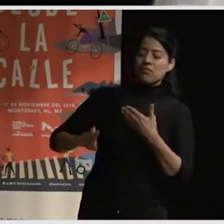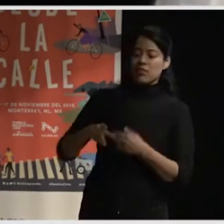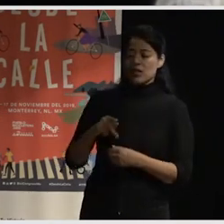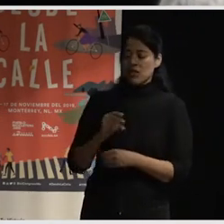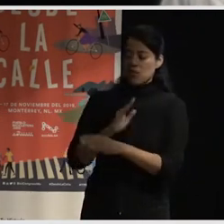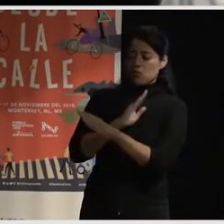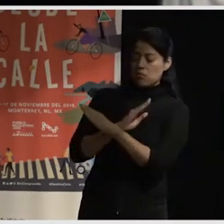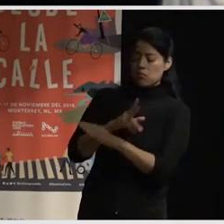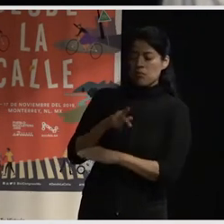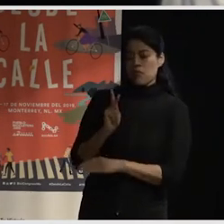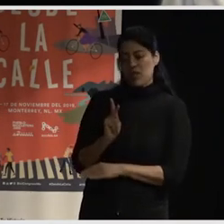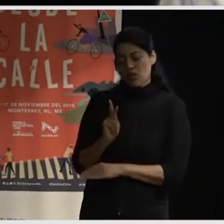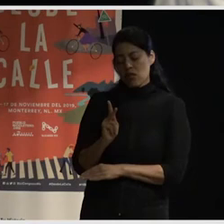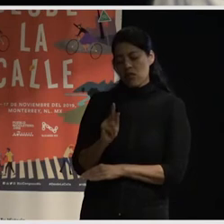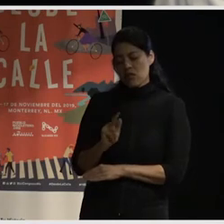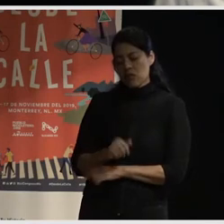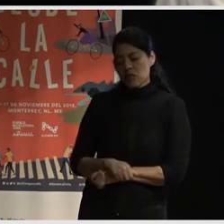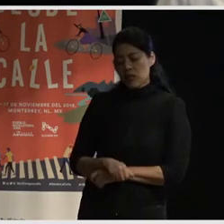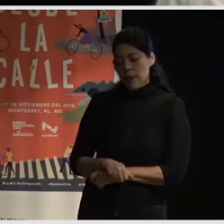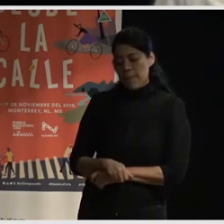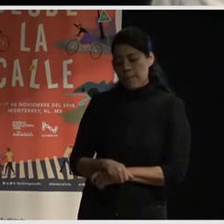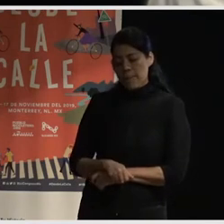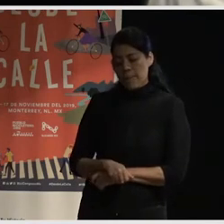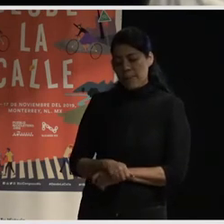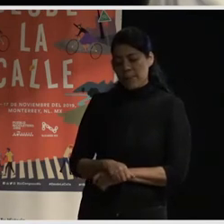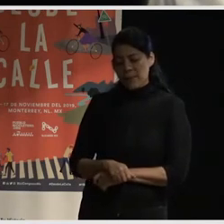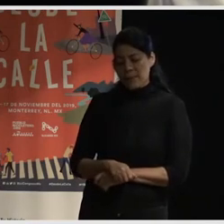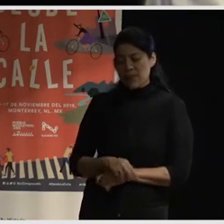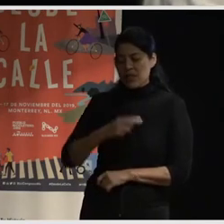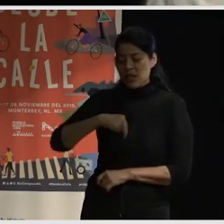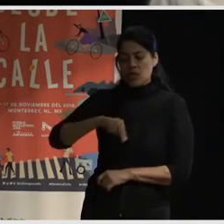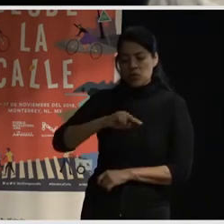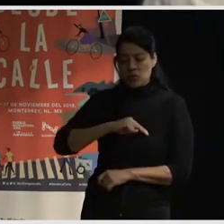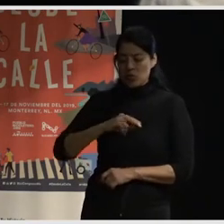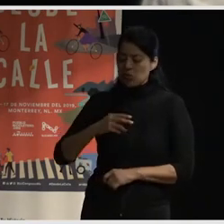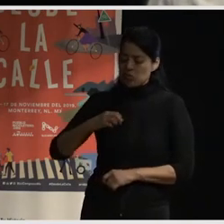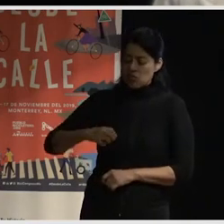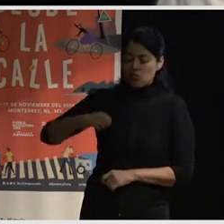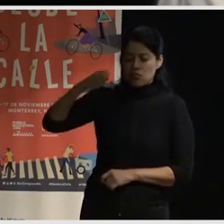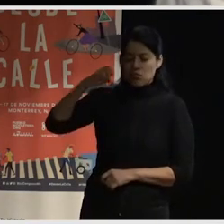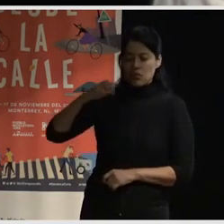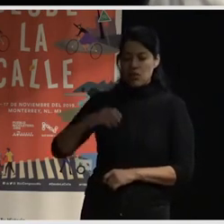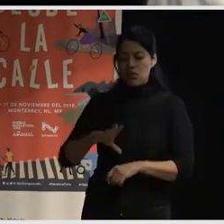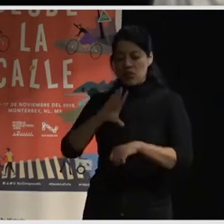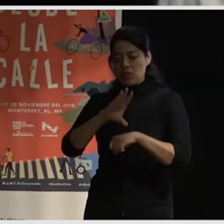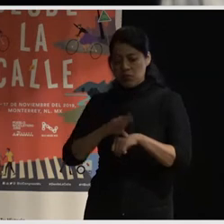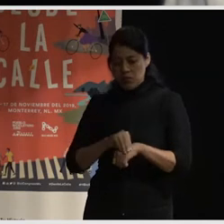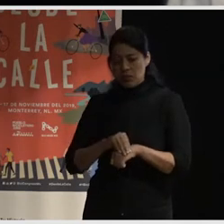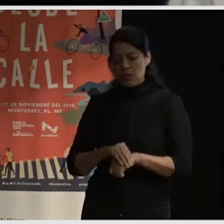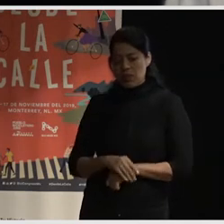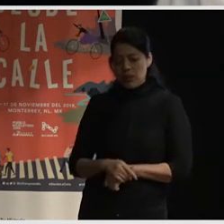en la cual nosotros hemos dado digamos en la cual nosotros hemos crecido y hemos fomentado y como se